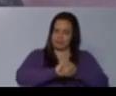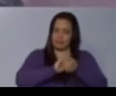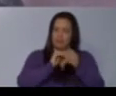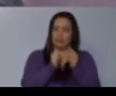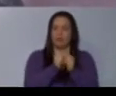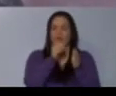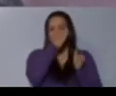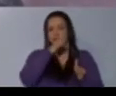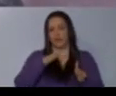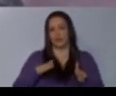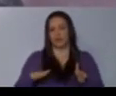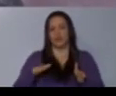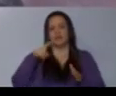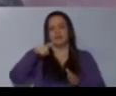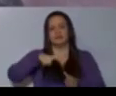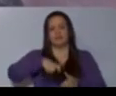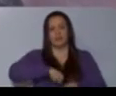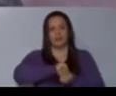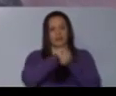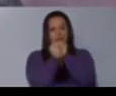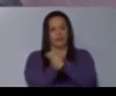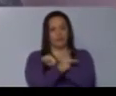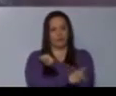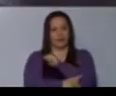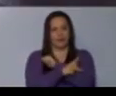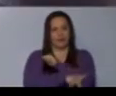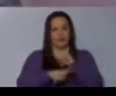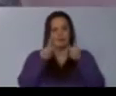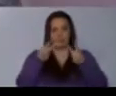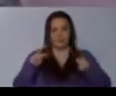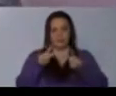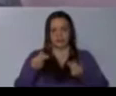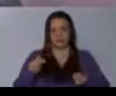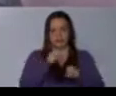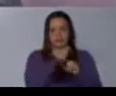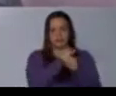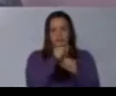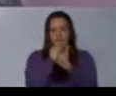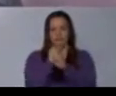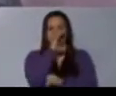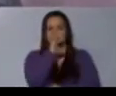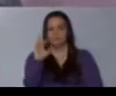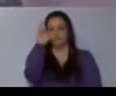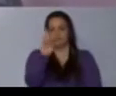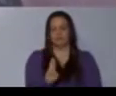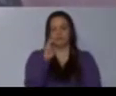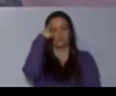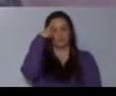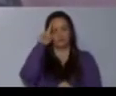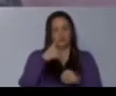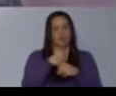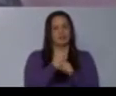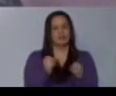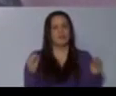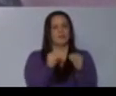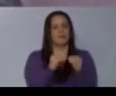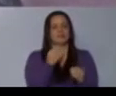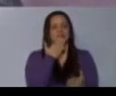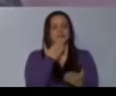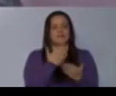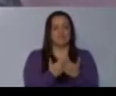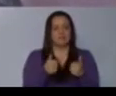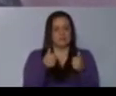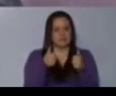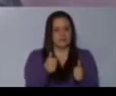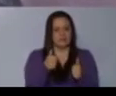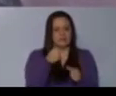en la necesaria reforma del estado y la revisión de la institucionalidad costarricense para hacerla mucho más eficiente